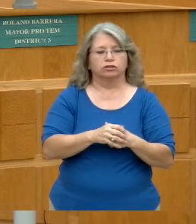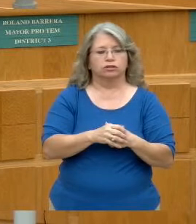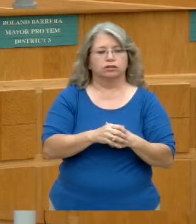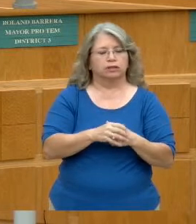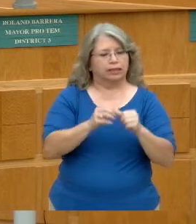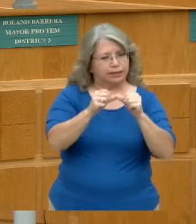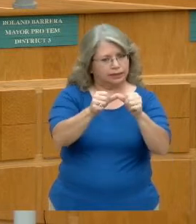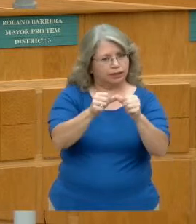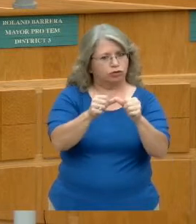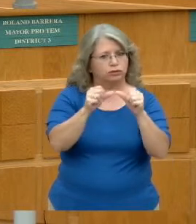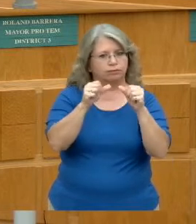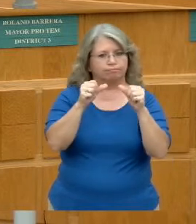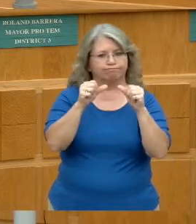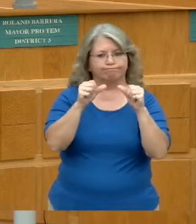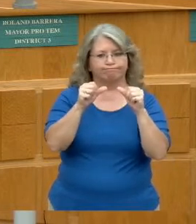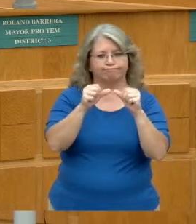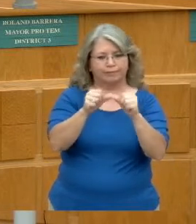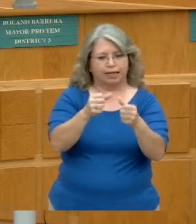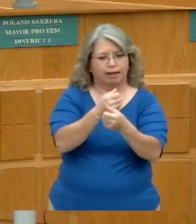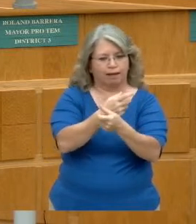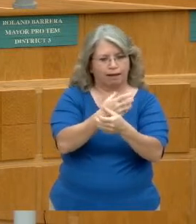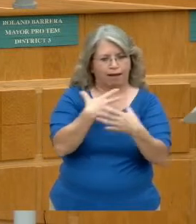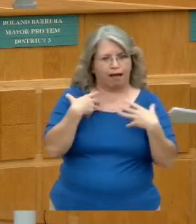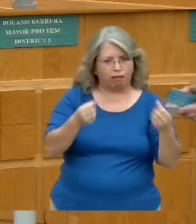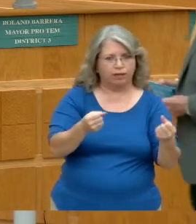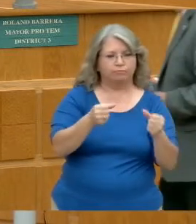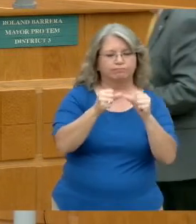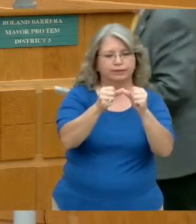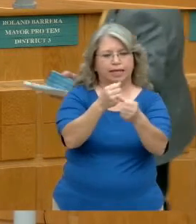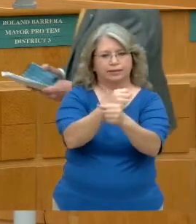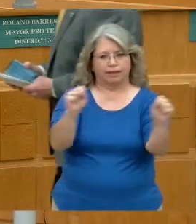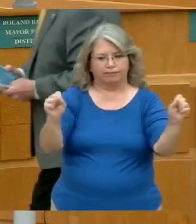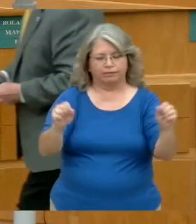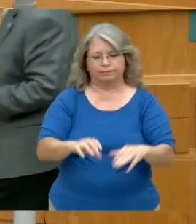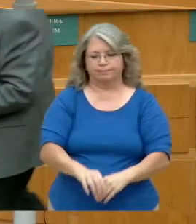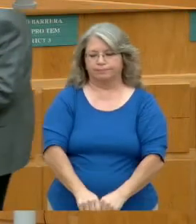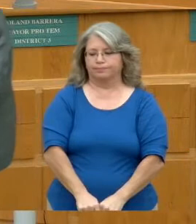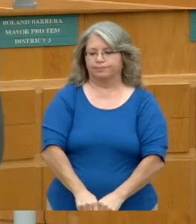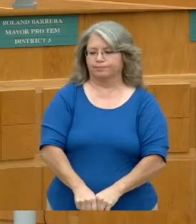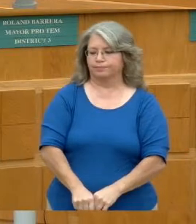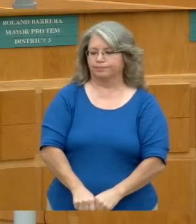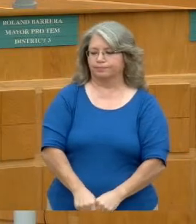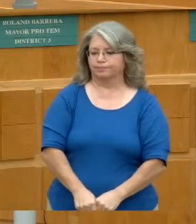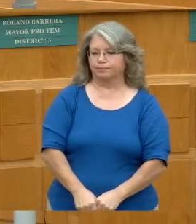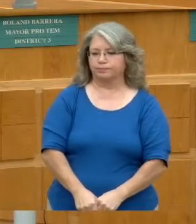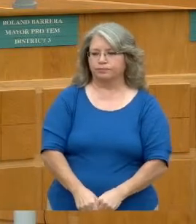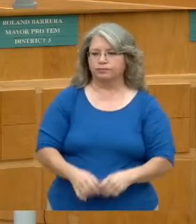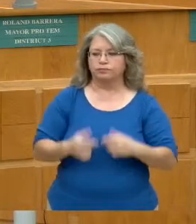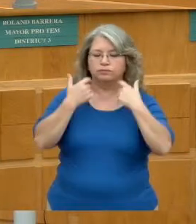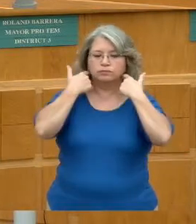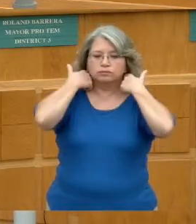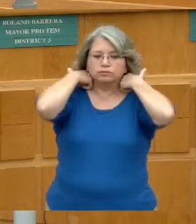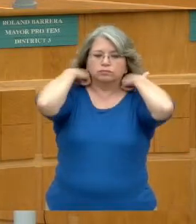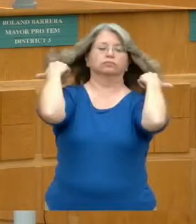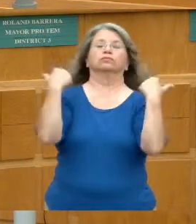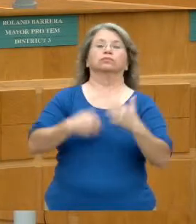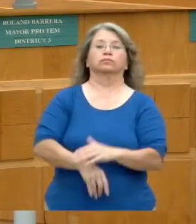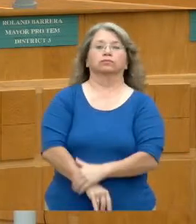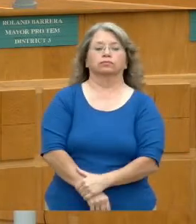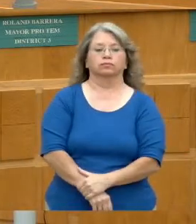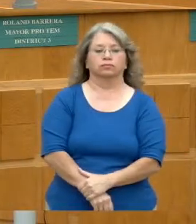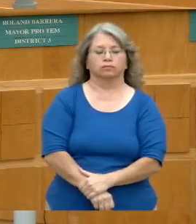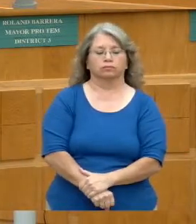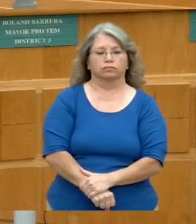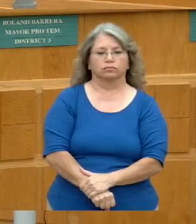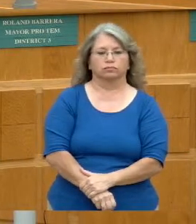stay healthy and stay safe. En resumen, el día de hoy se retiraron las restricciones para aquellas personas que viajan por avión, aunque les